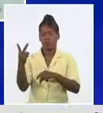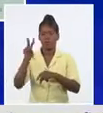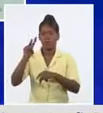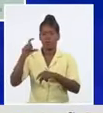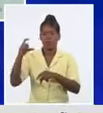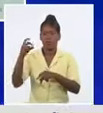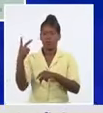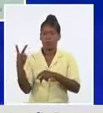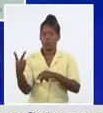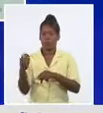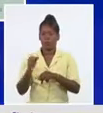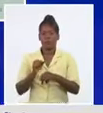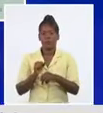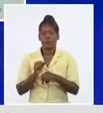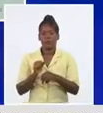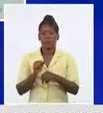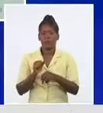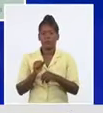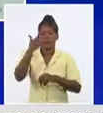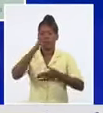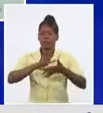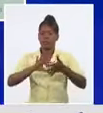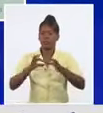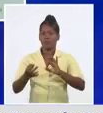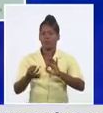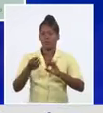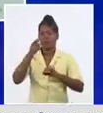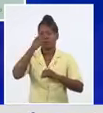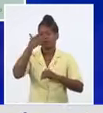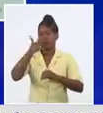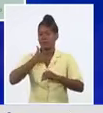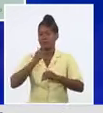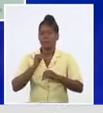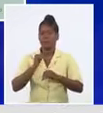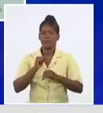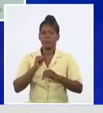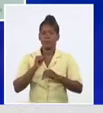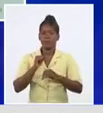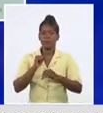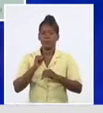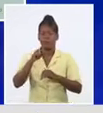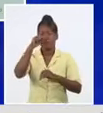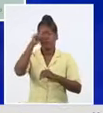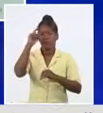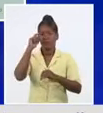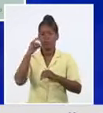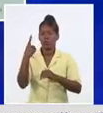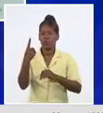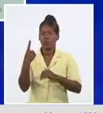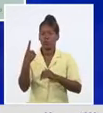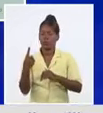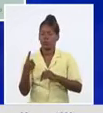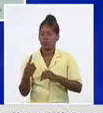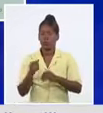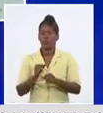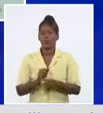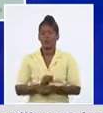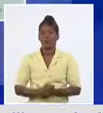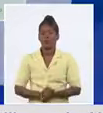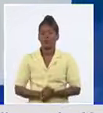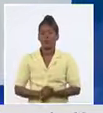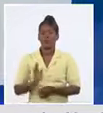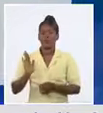2, de Artemisa, Ciego de Ávila y Santi Espíritus, 1 de cada uno. Y por